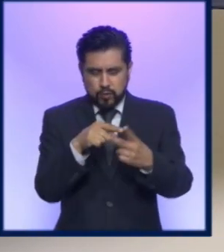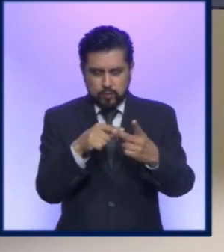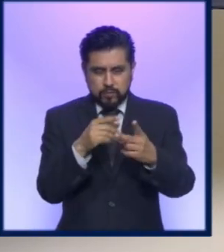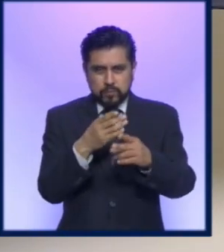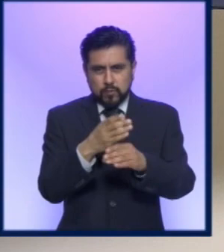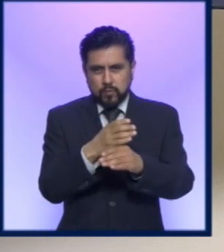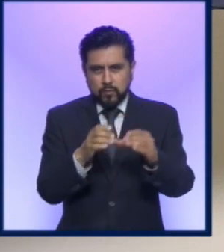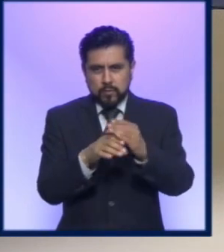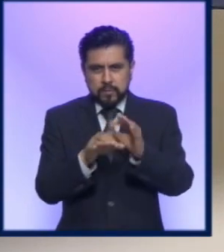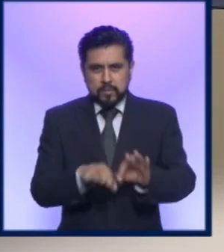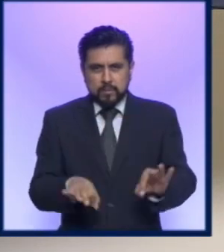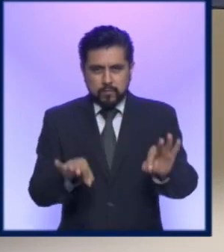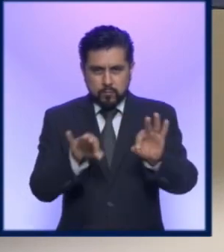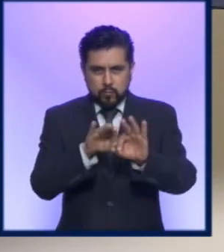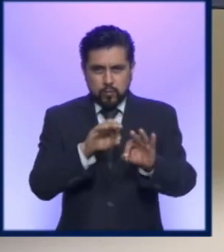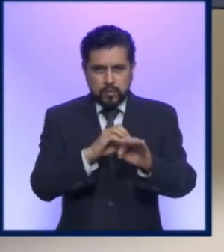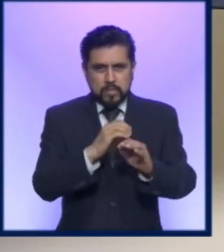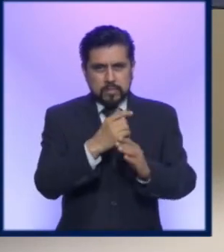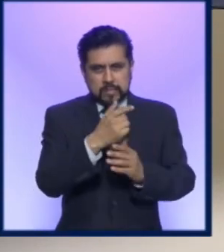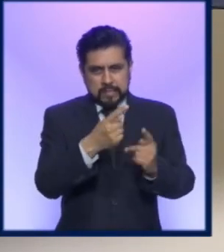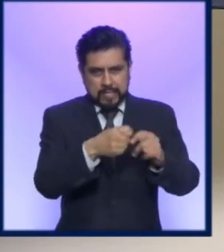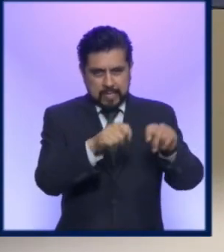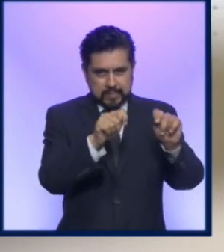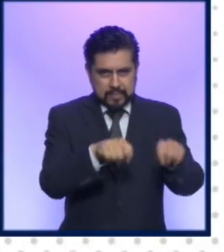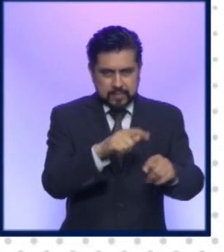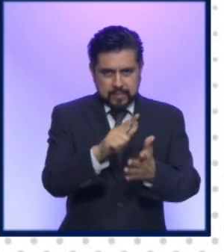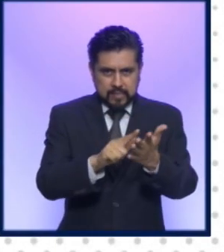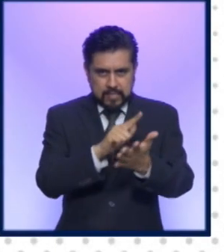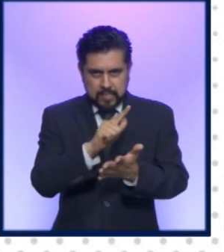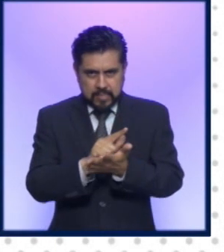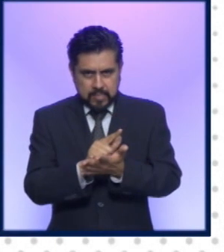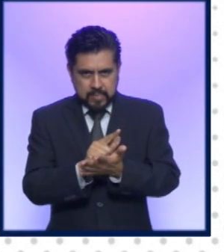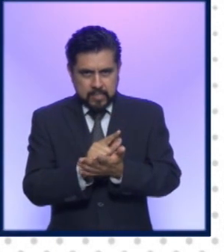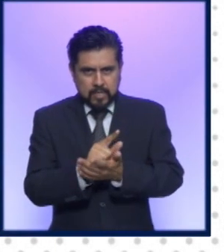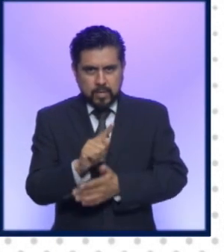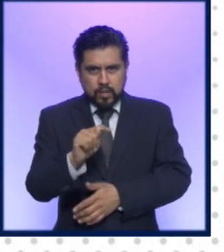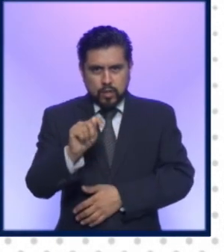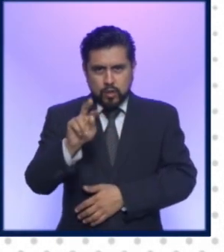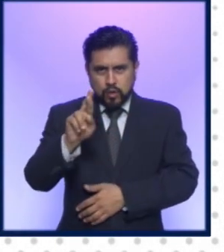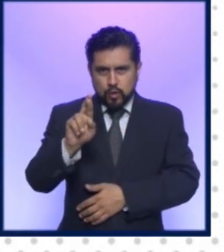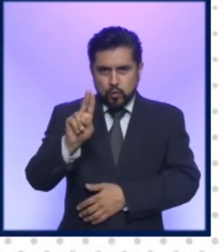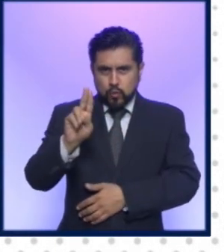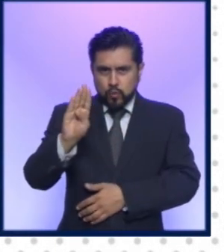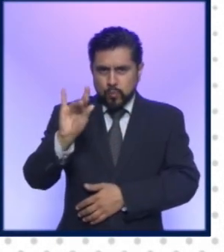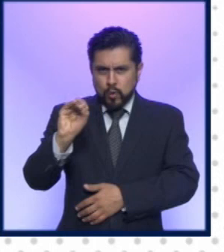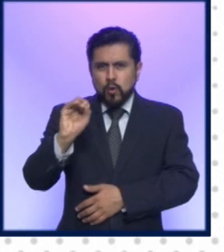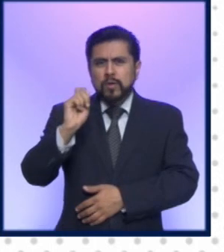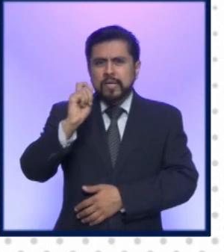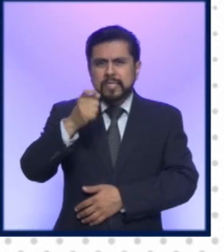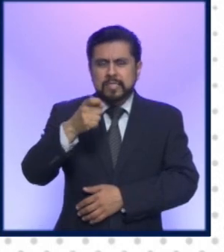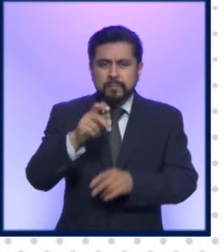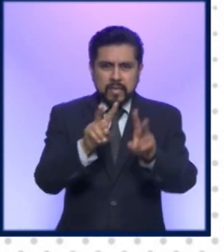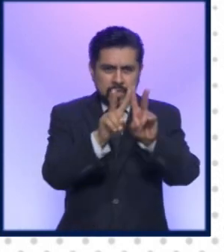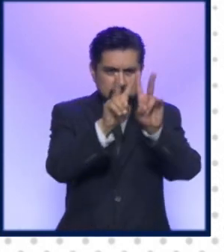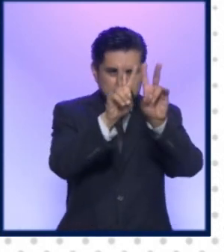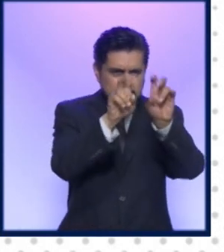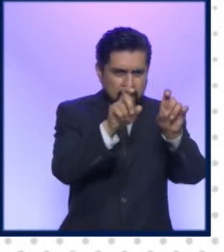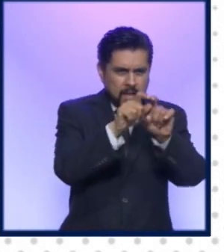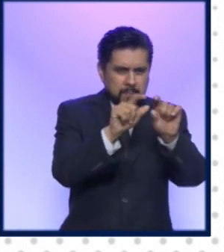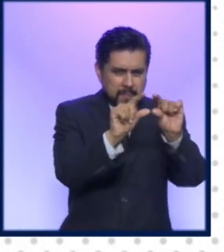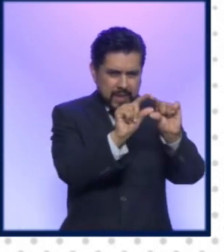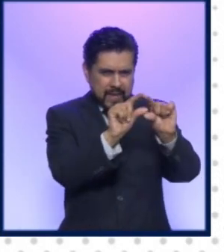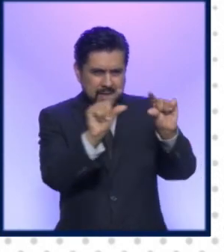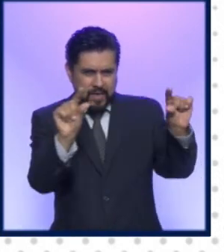esenciales de las jurisprudencias y tesis el rubro en el que podremos advertir el tema concepto figura o institución